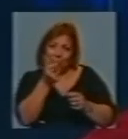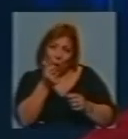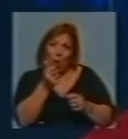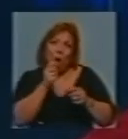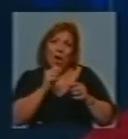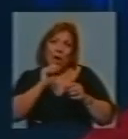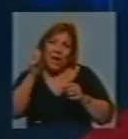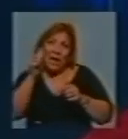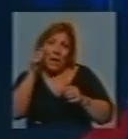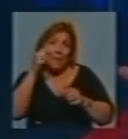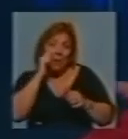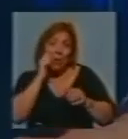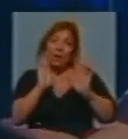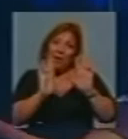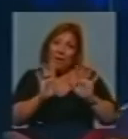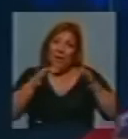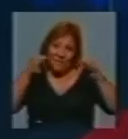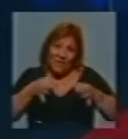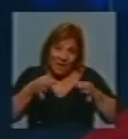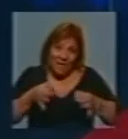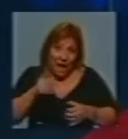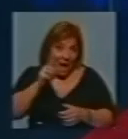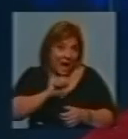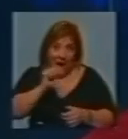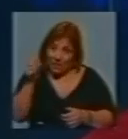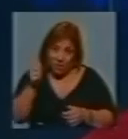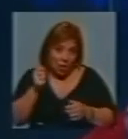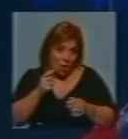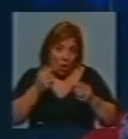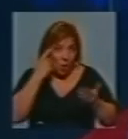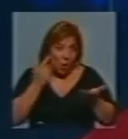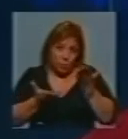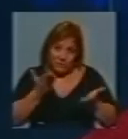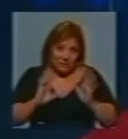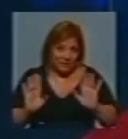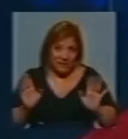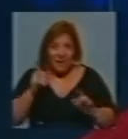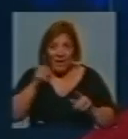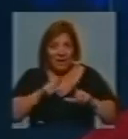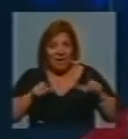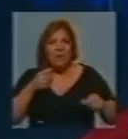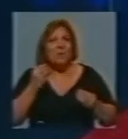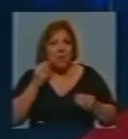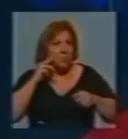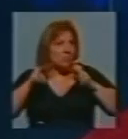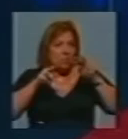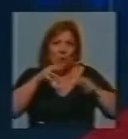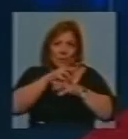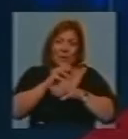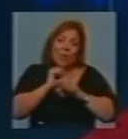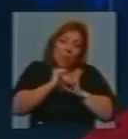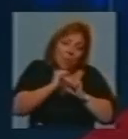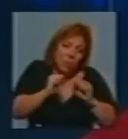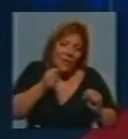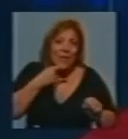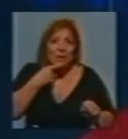de victoria para Maduro, realmente ganó en justa ley, ¿no? Y nada hace pensar en que no ha habido transparencia en el proceso. Podemos sospechar que pudo